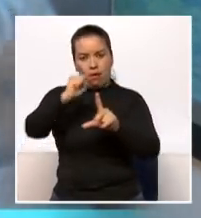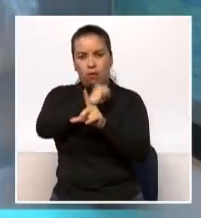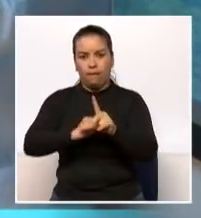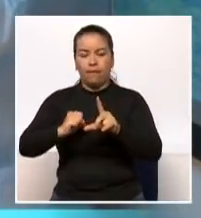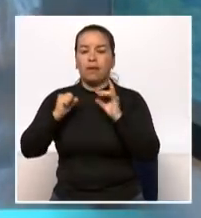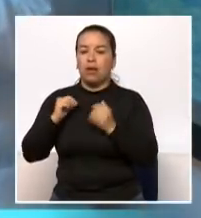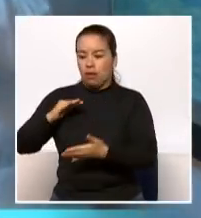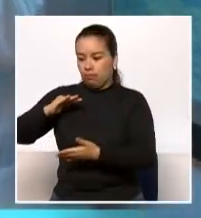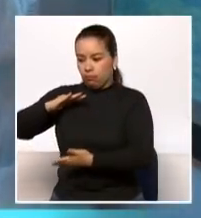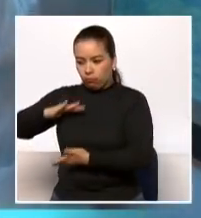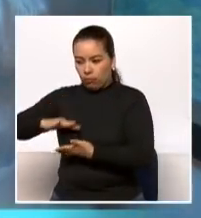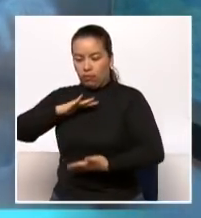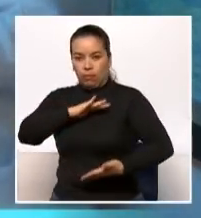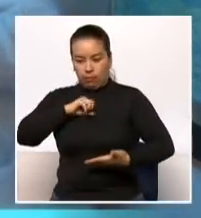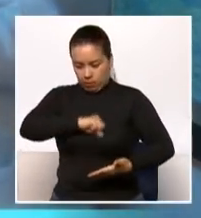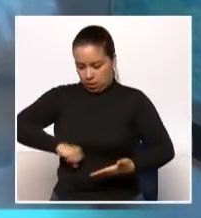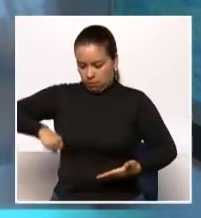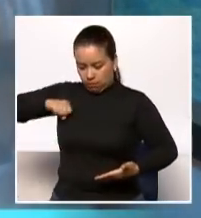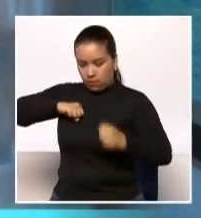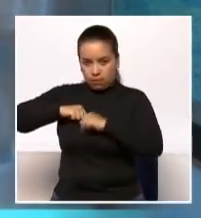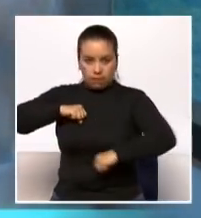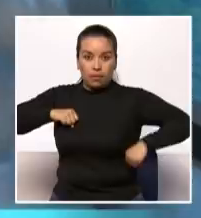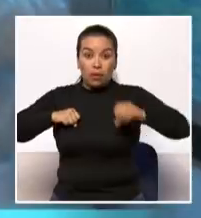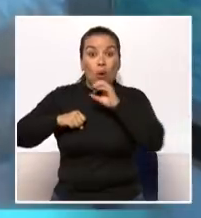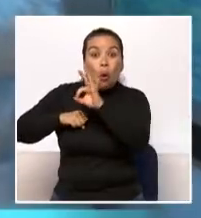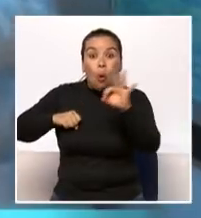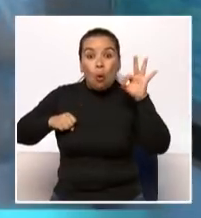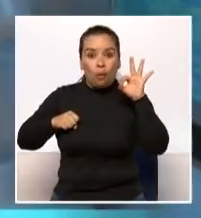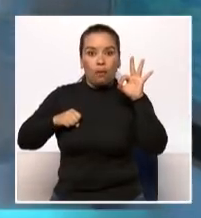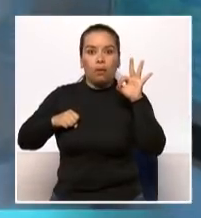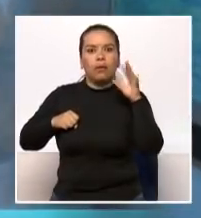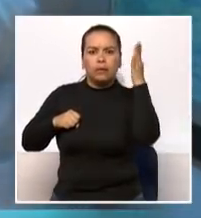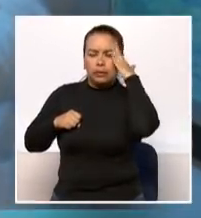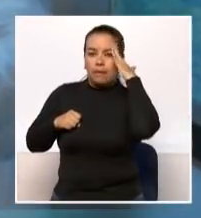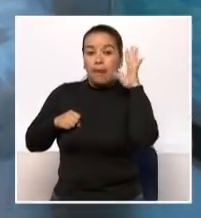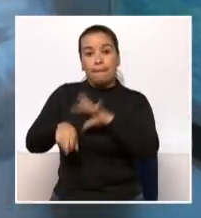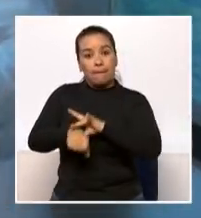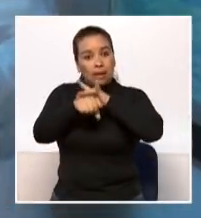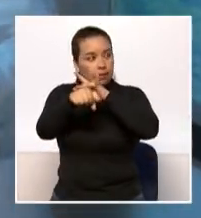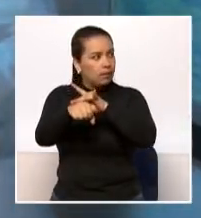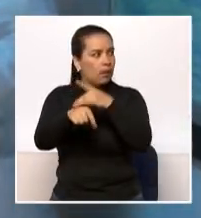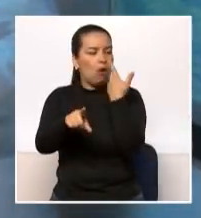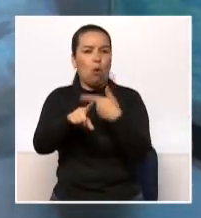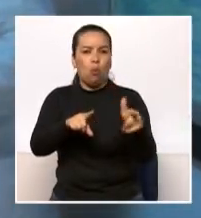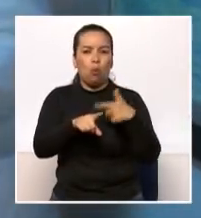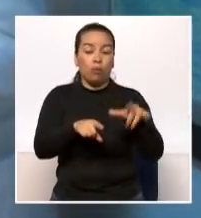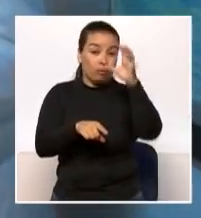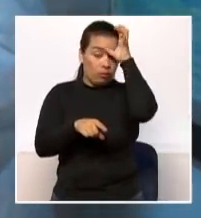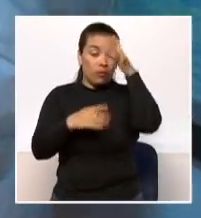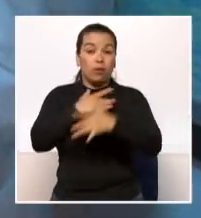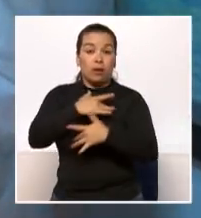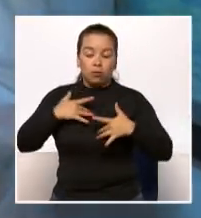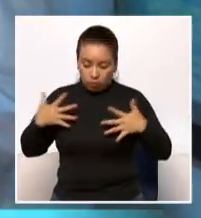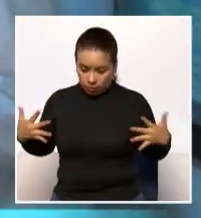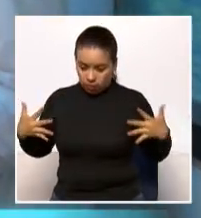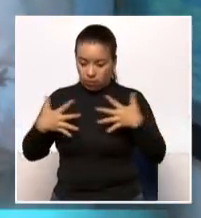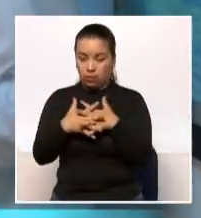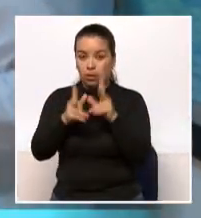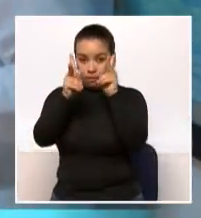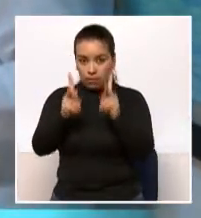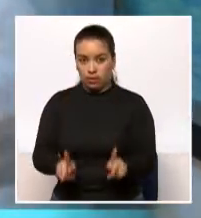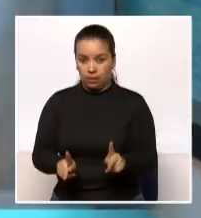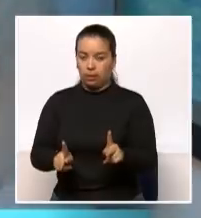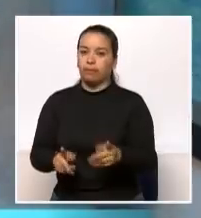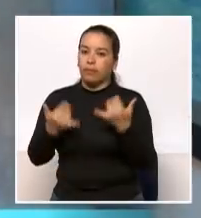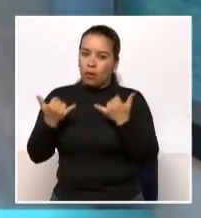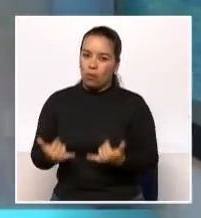hombre, para que ustedes se familiaricen cómo la medicina, cómo todo el contexto de la salud hay que integrarlo en el paciente. Ahora vámonos para